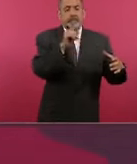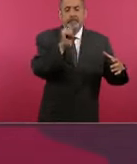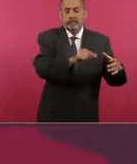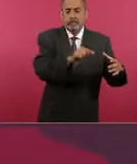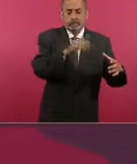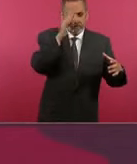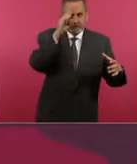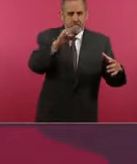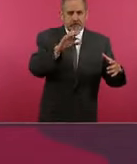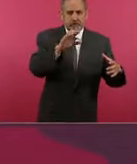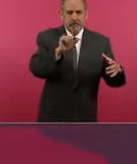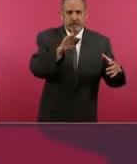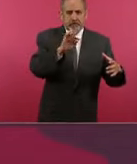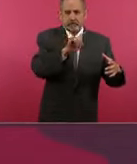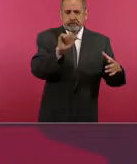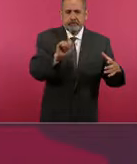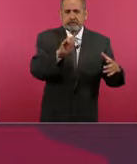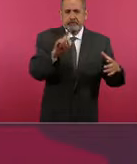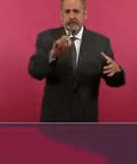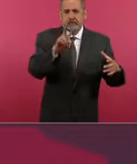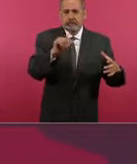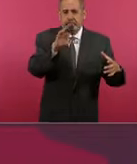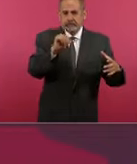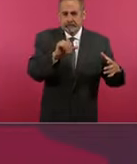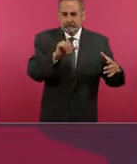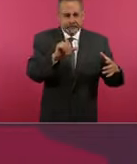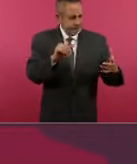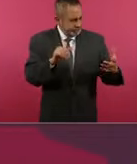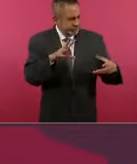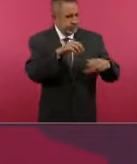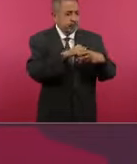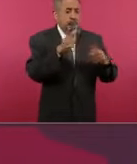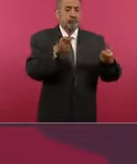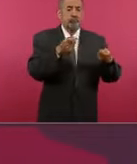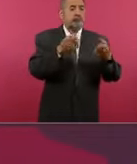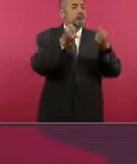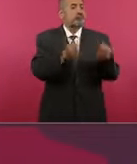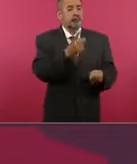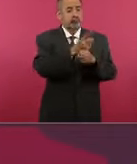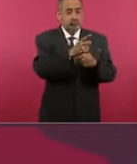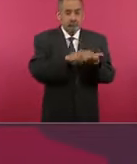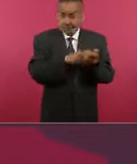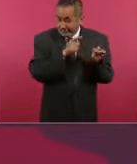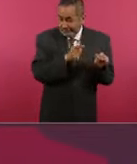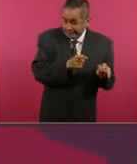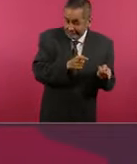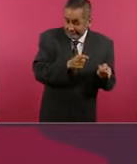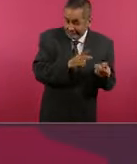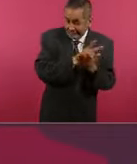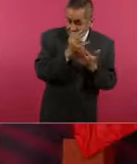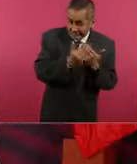el señor Cabeza de Vaca para el manejo de la seguridad.